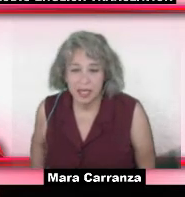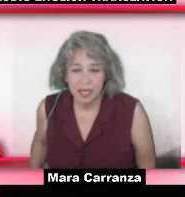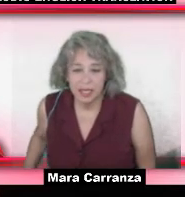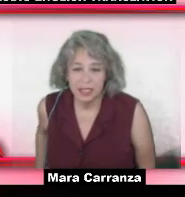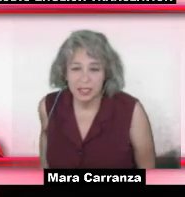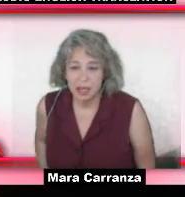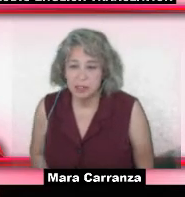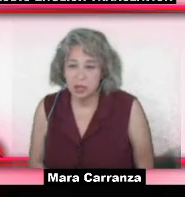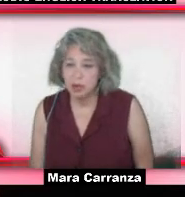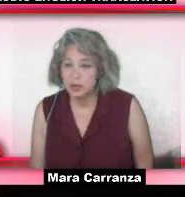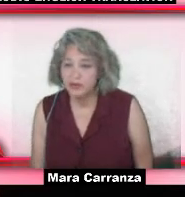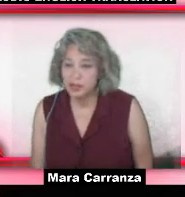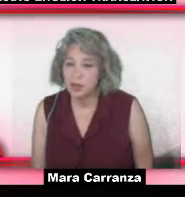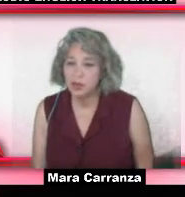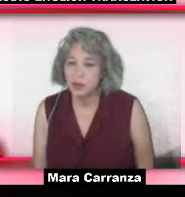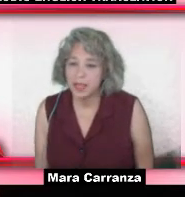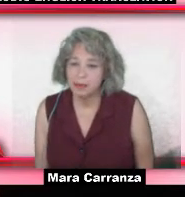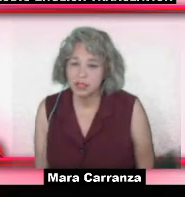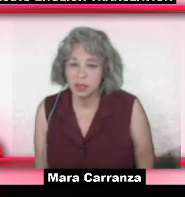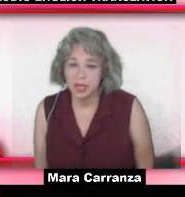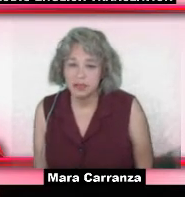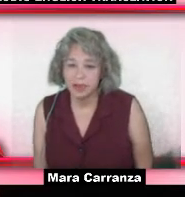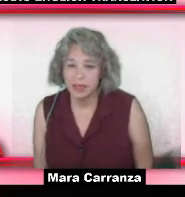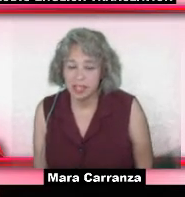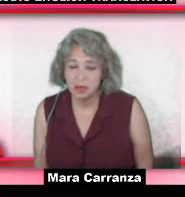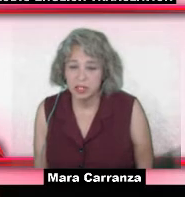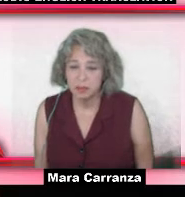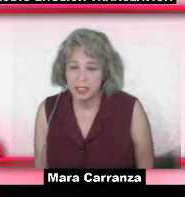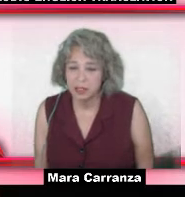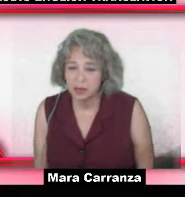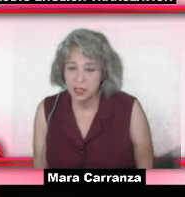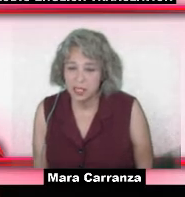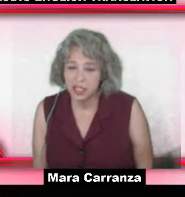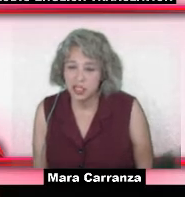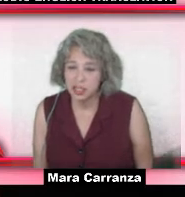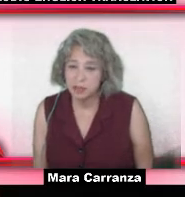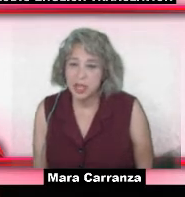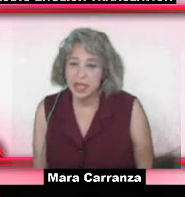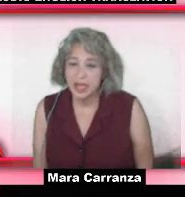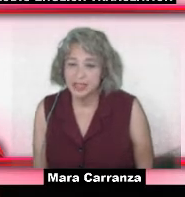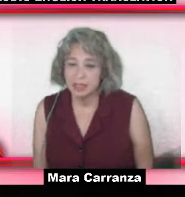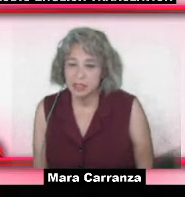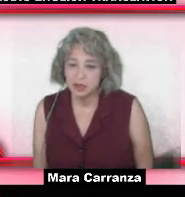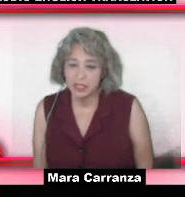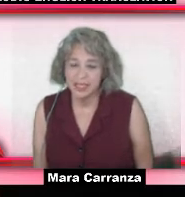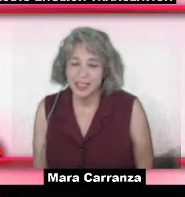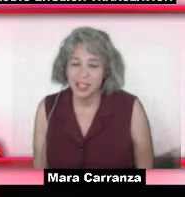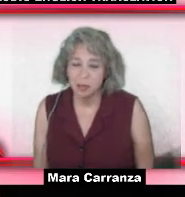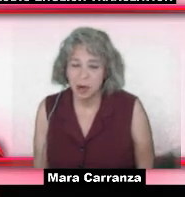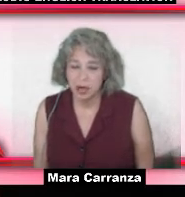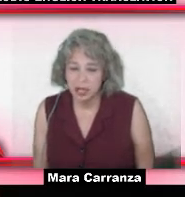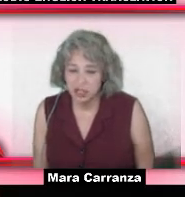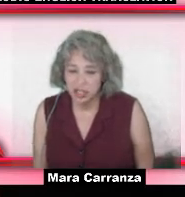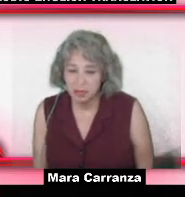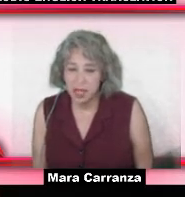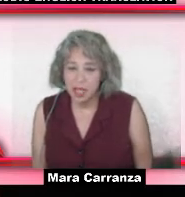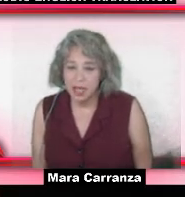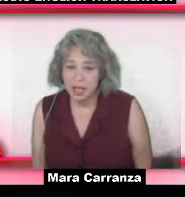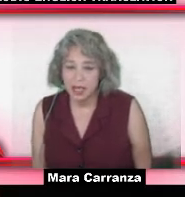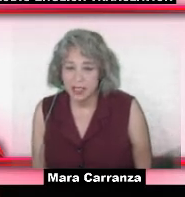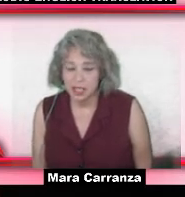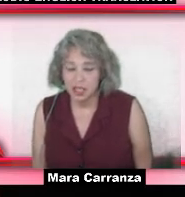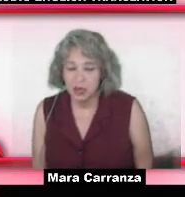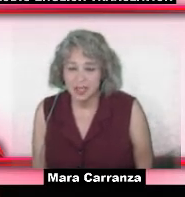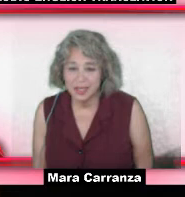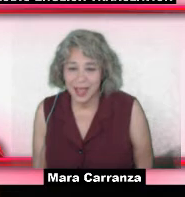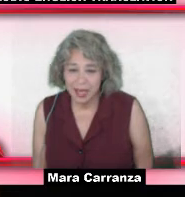That it says, I was hopeful we would be able to redefine the U.S.-Mexico relationship as a strategic partnership,